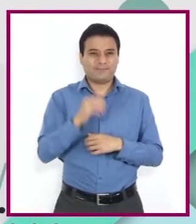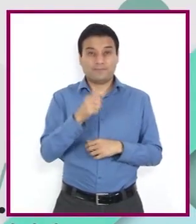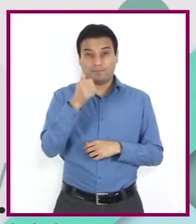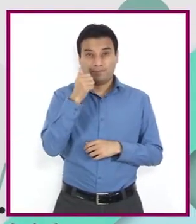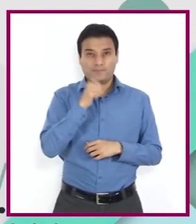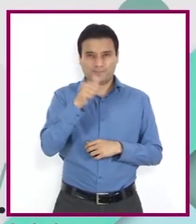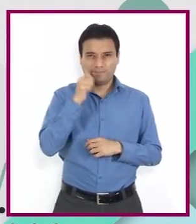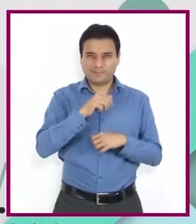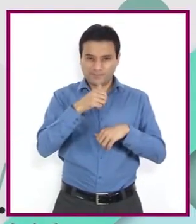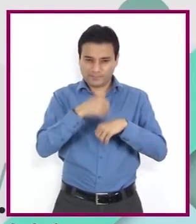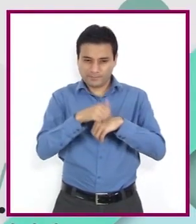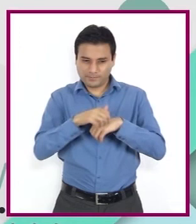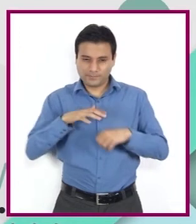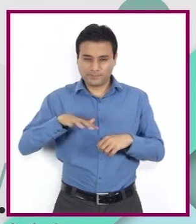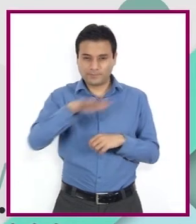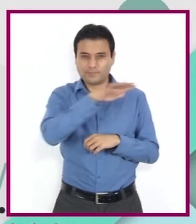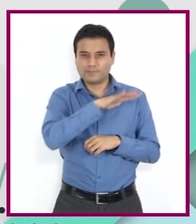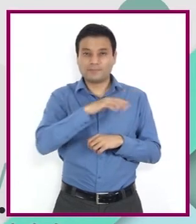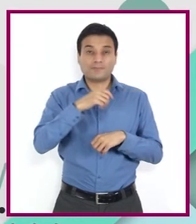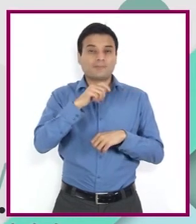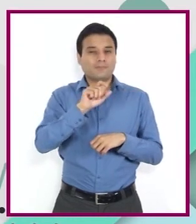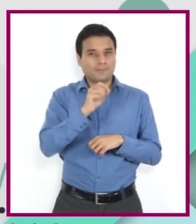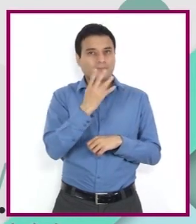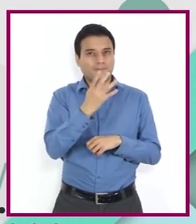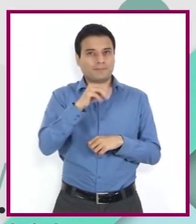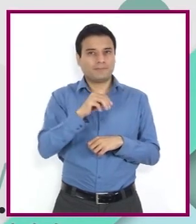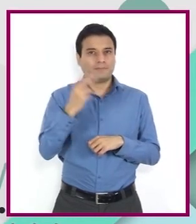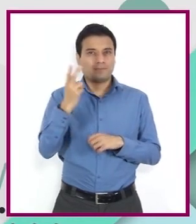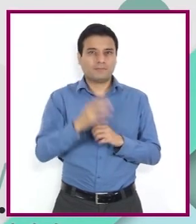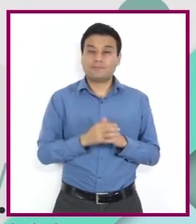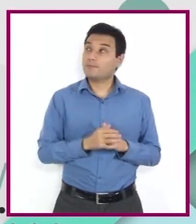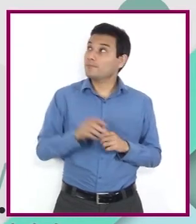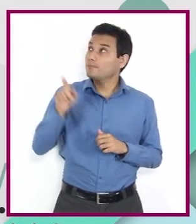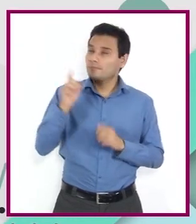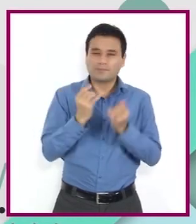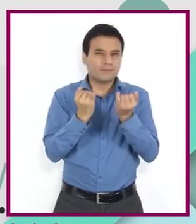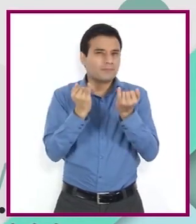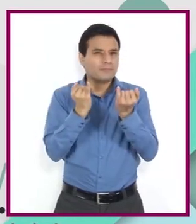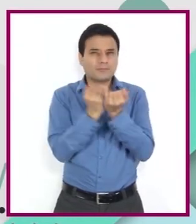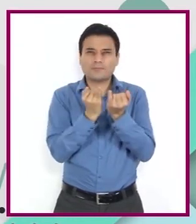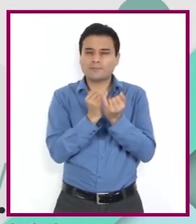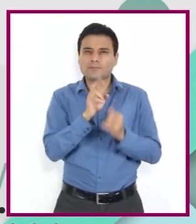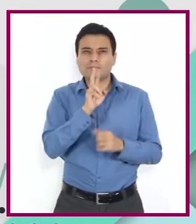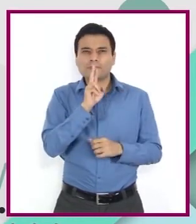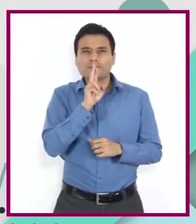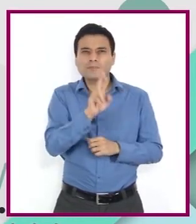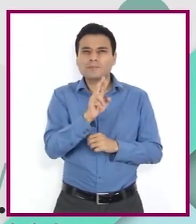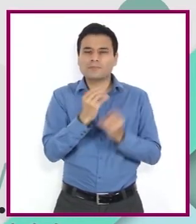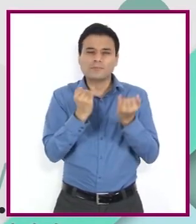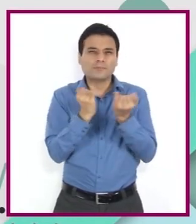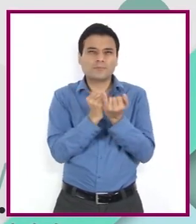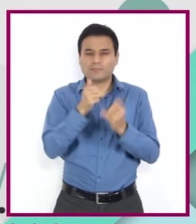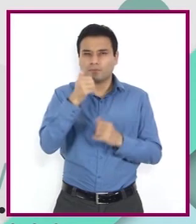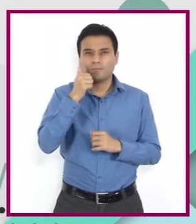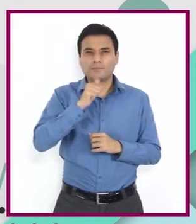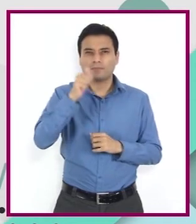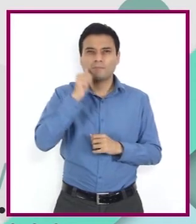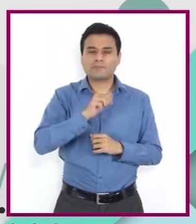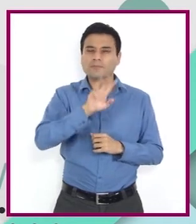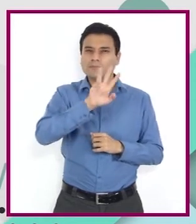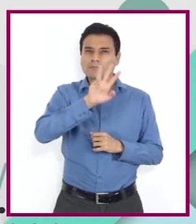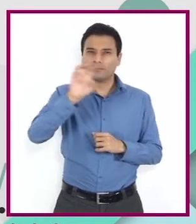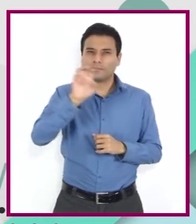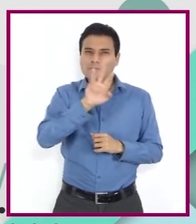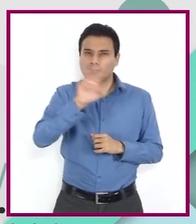24 metros cuadrados. En los datos de esta tabla, sucede lo mismo con el resultado, siempre va a ser el mismo.